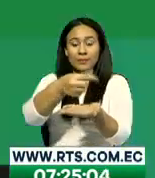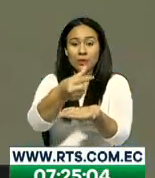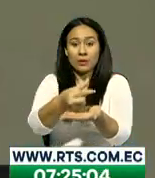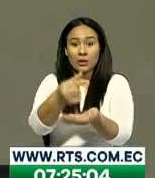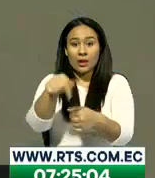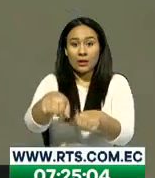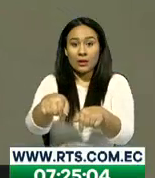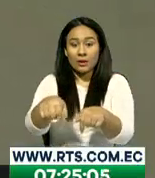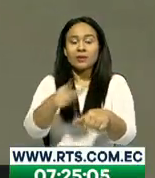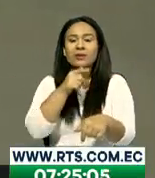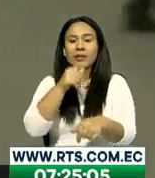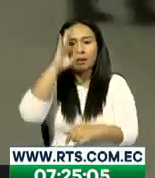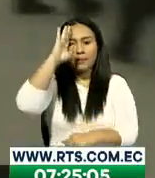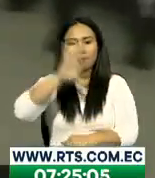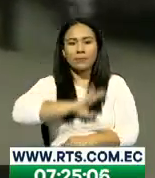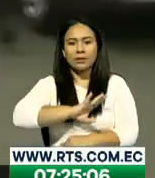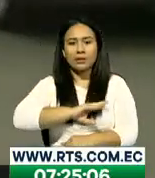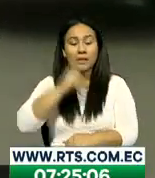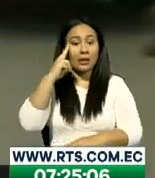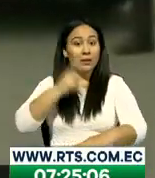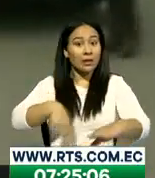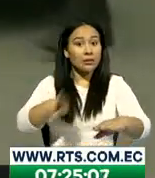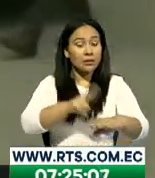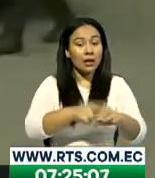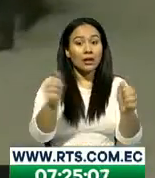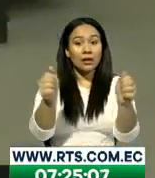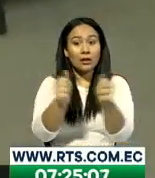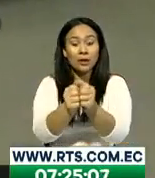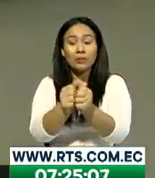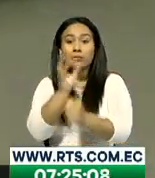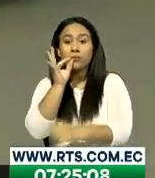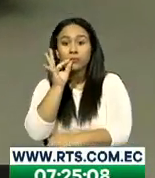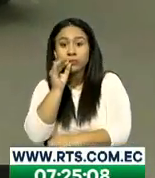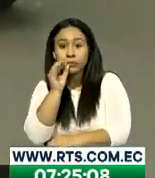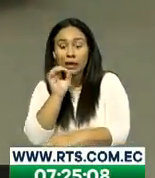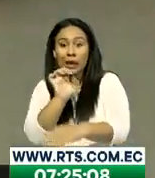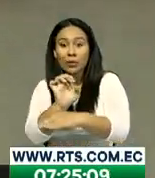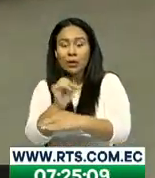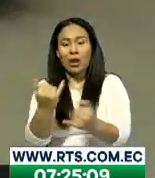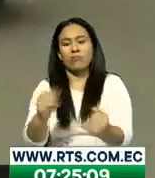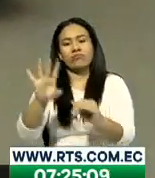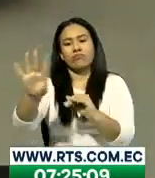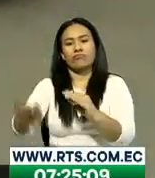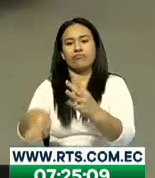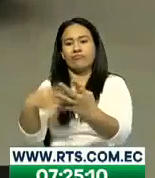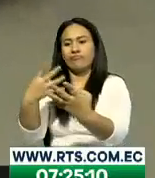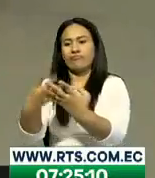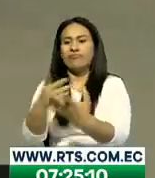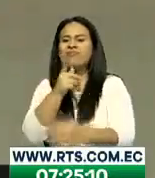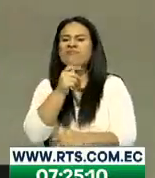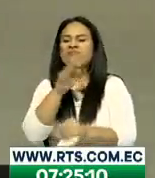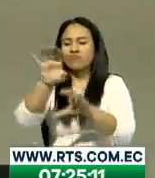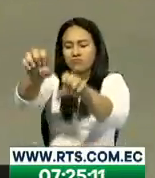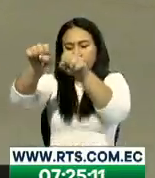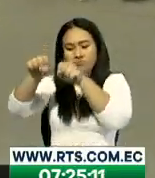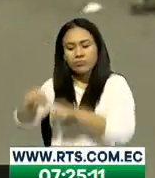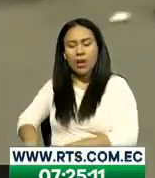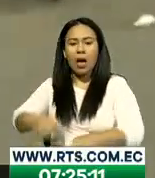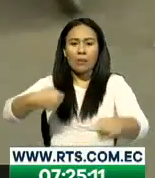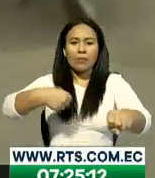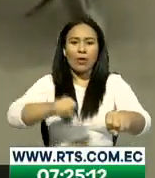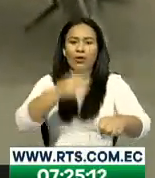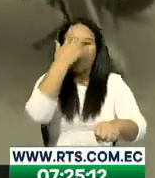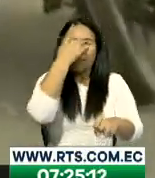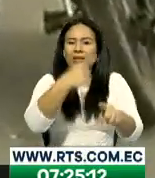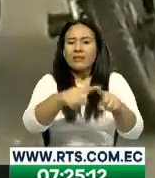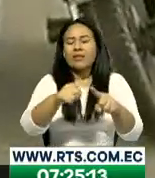donde la Policía Nacional y Comisión de Tránsito del Ecuador han retenido varias motocicletas por